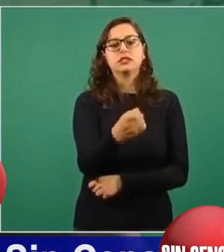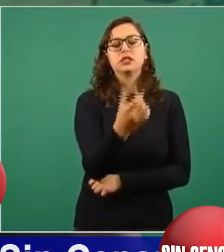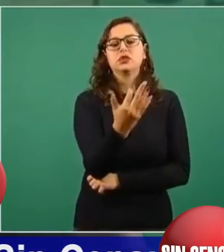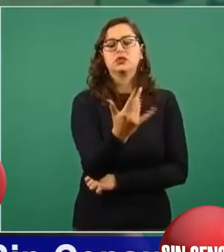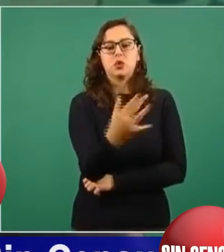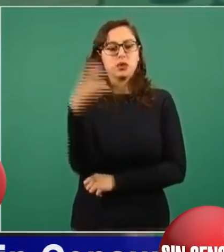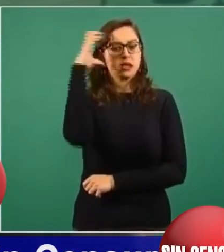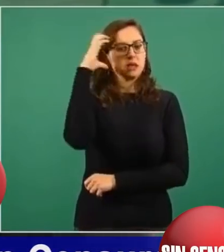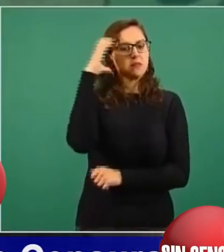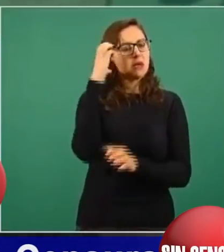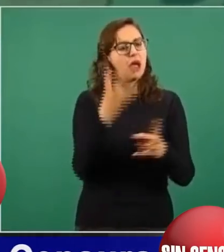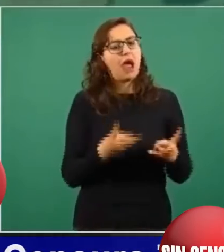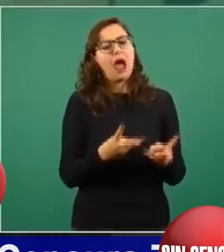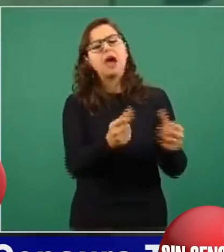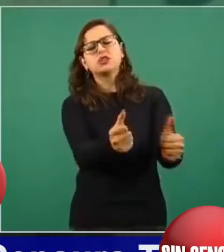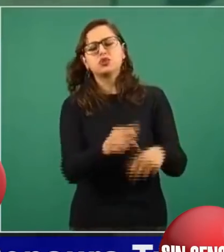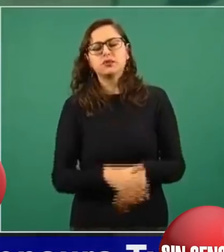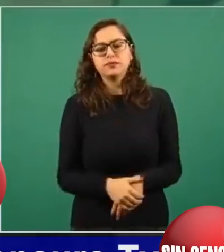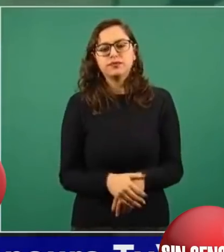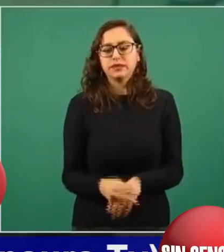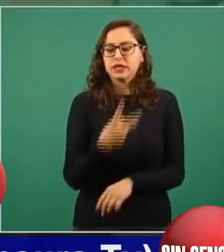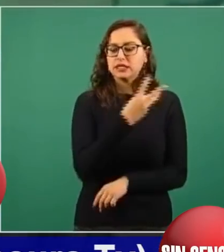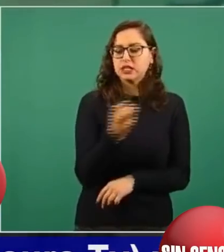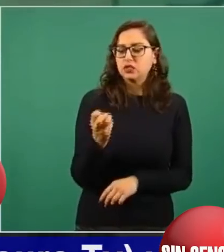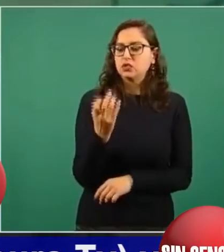350 millones de pesos.